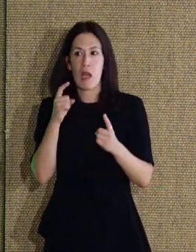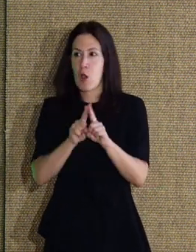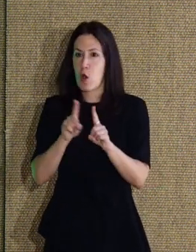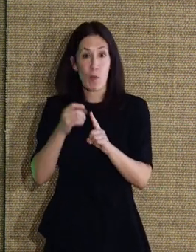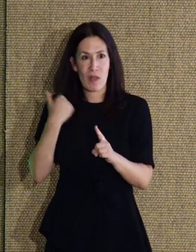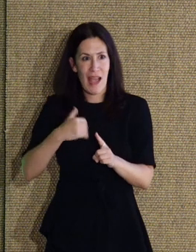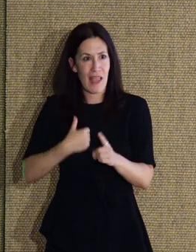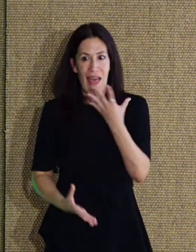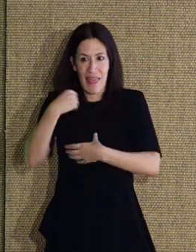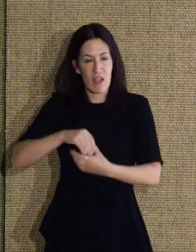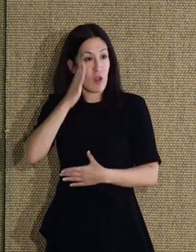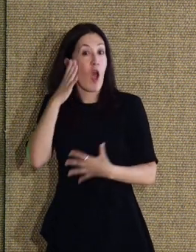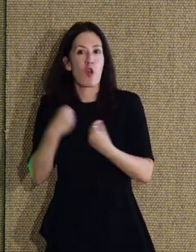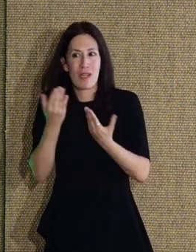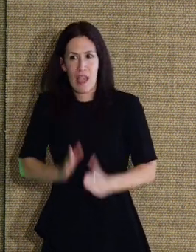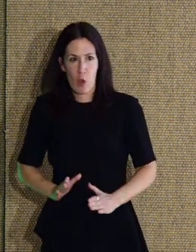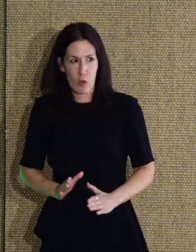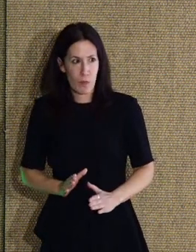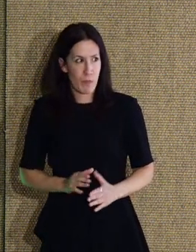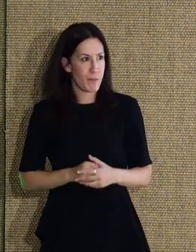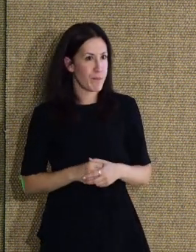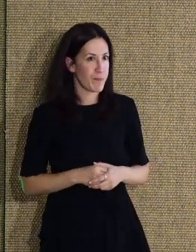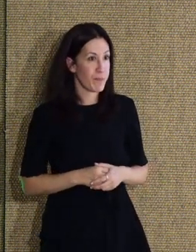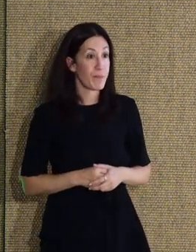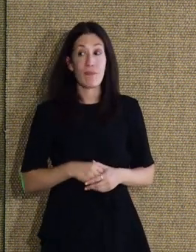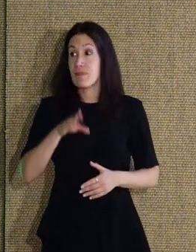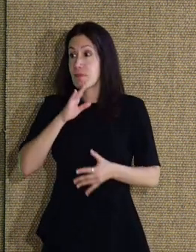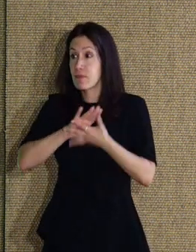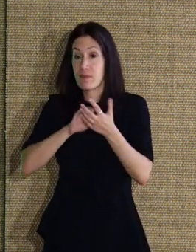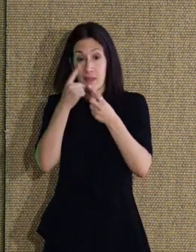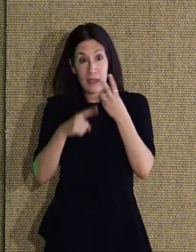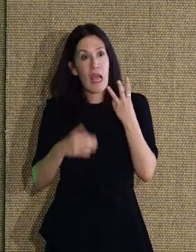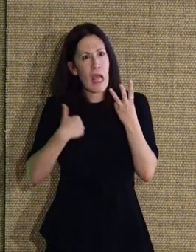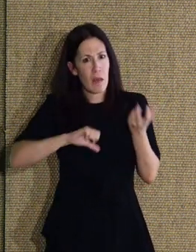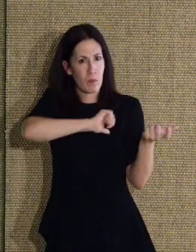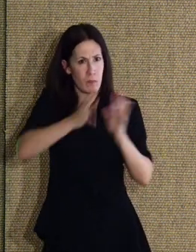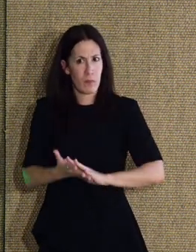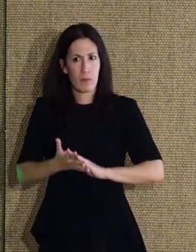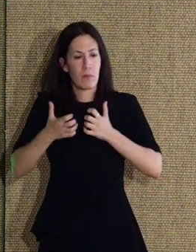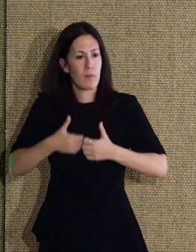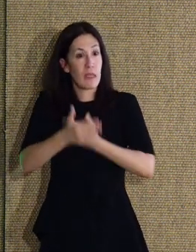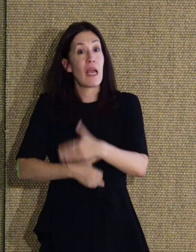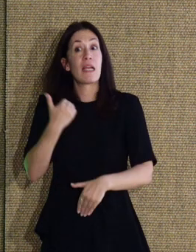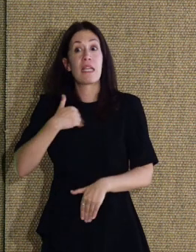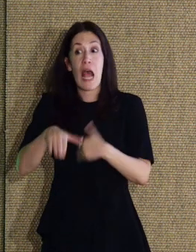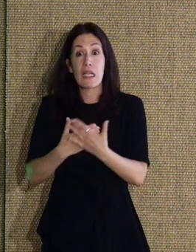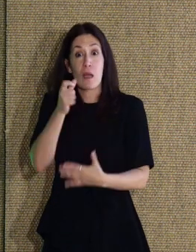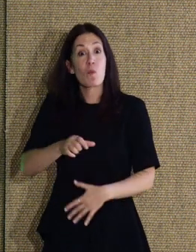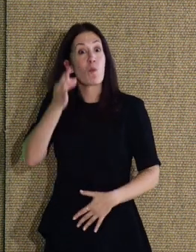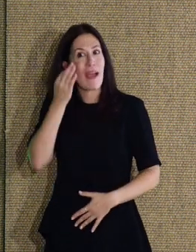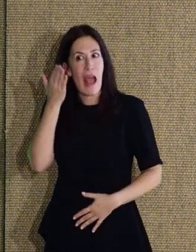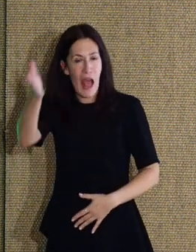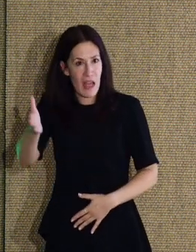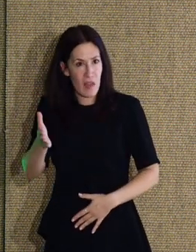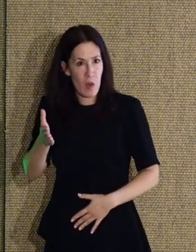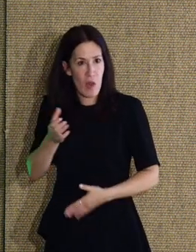inmediato con sus hijos todo esto ya se ha puesto en marcha ya ha habido una mujer que se ha acercado a una farmacia y